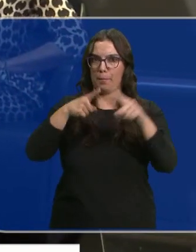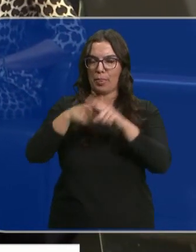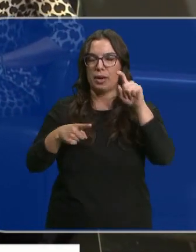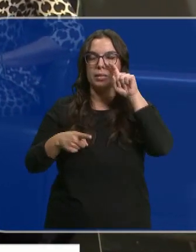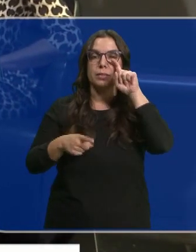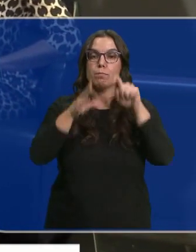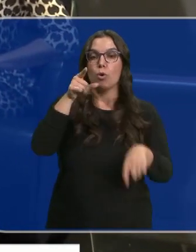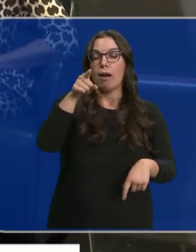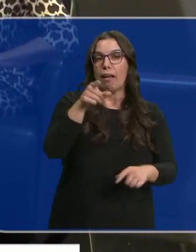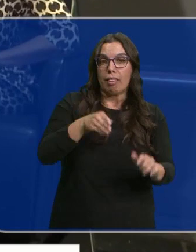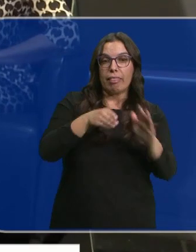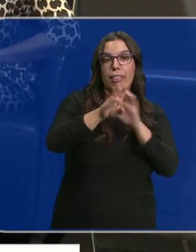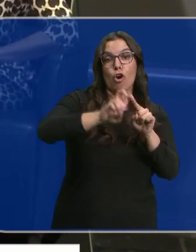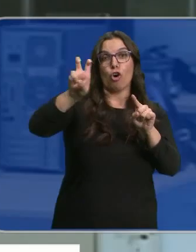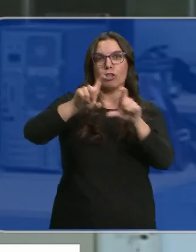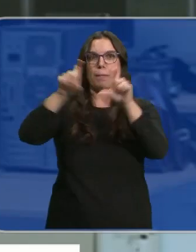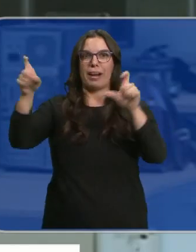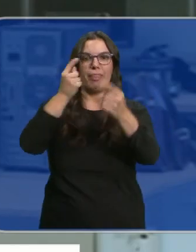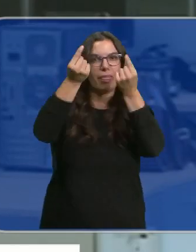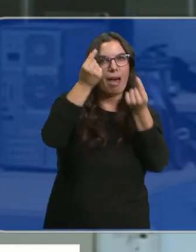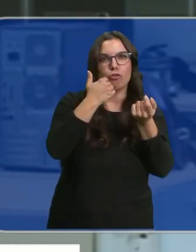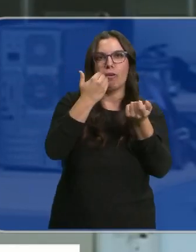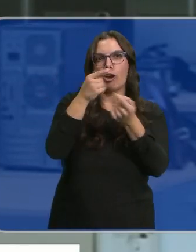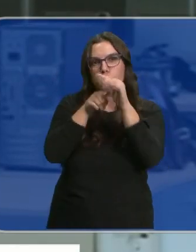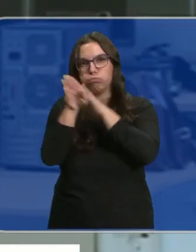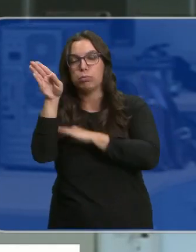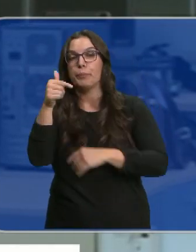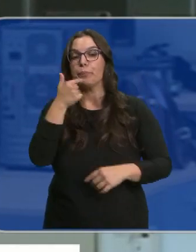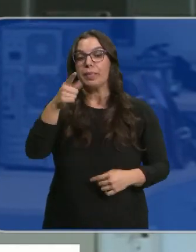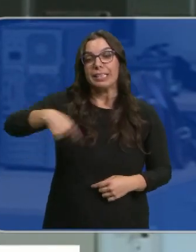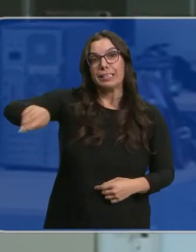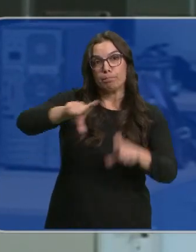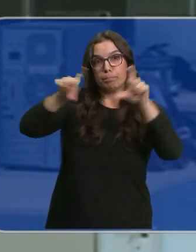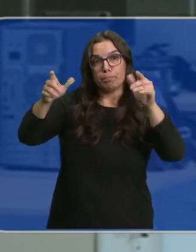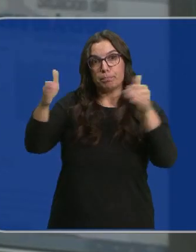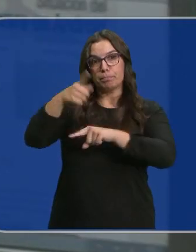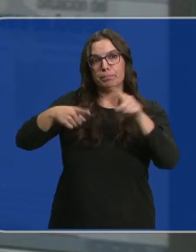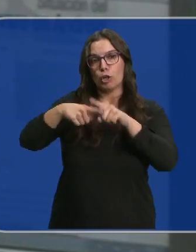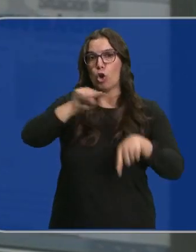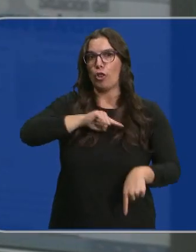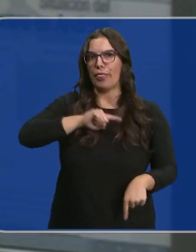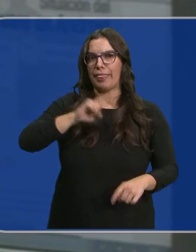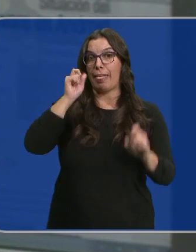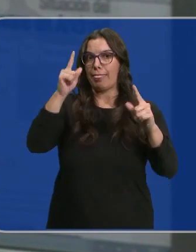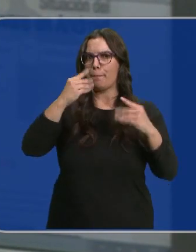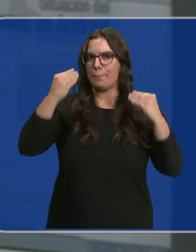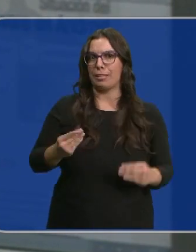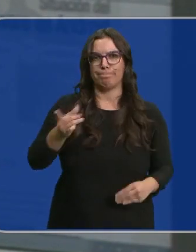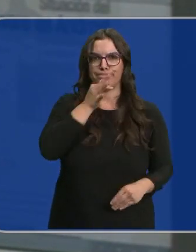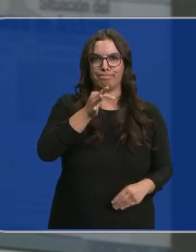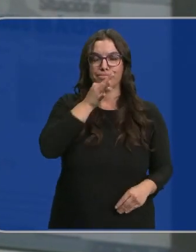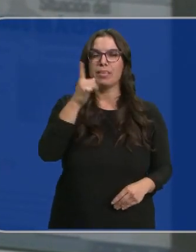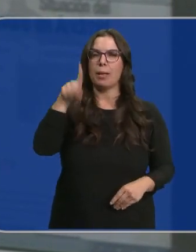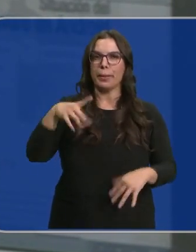empresas, por ser la puerta de acceso a otras más grandes. Consideran que las pymes no están lo suficientemente concienciadas del peligro y que también